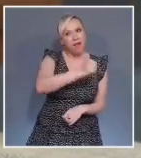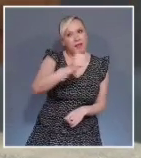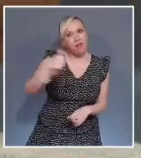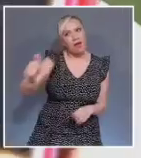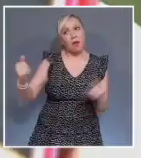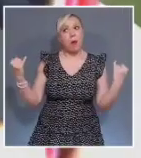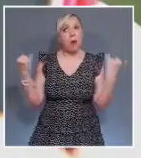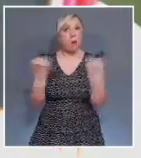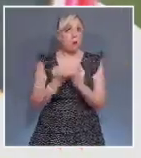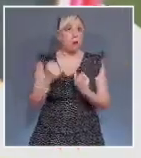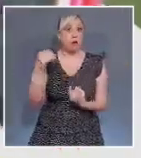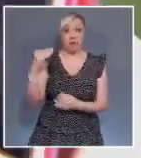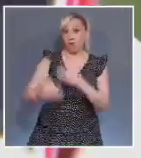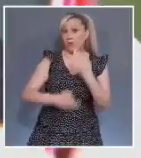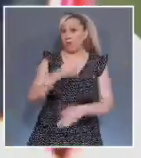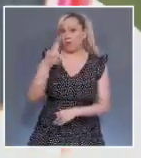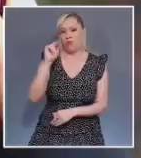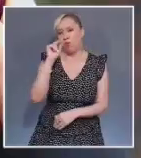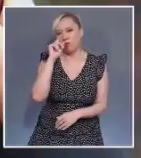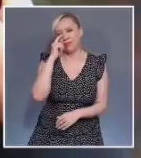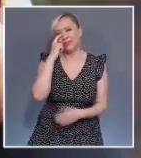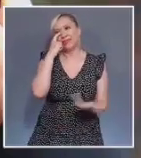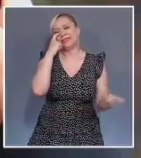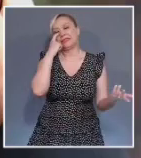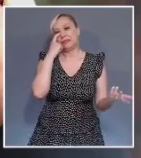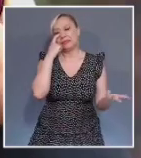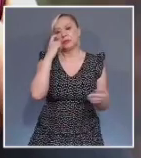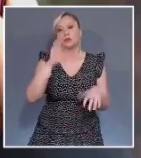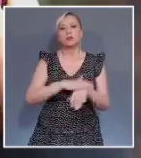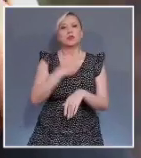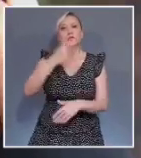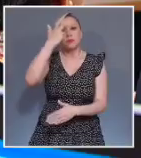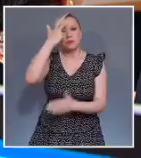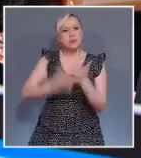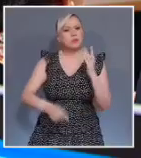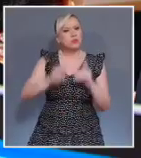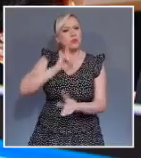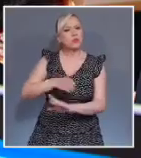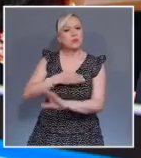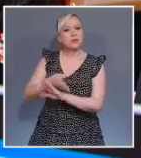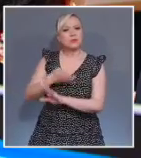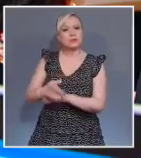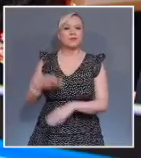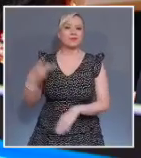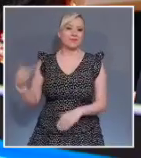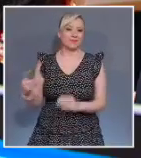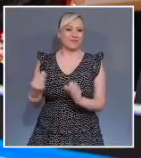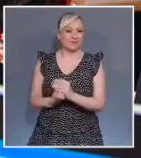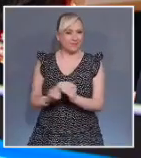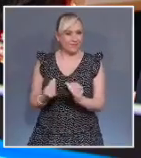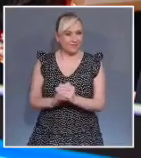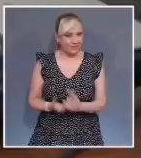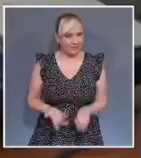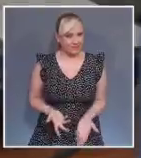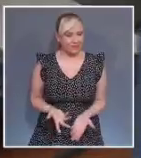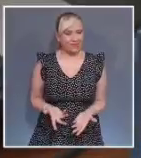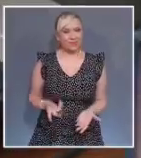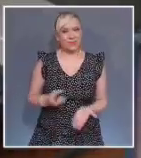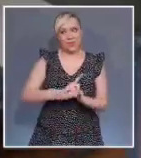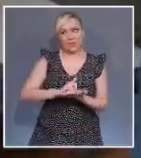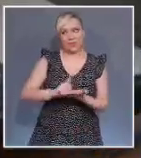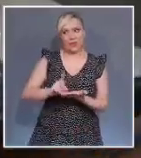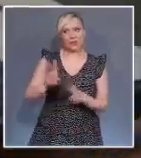la violencia digital contra las mujeres atenta contra su intimidad, pone en riesgo sus derechos e